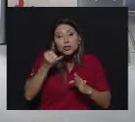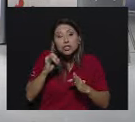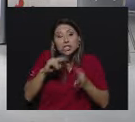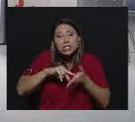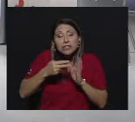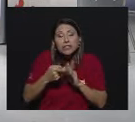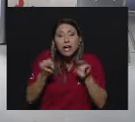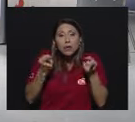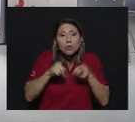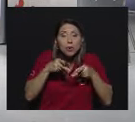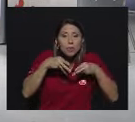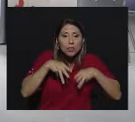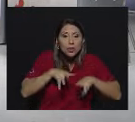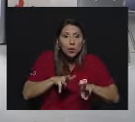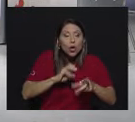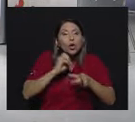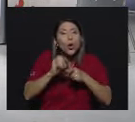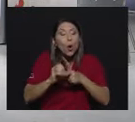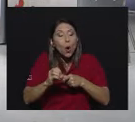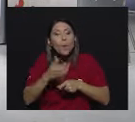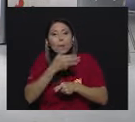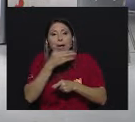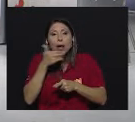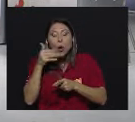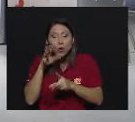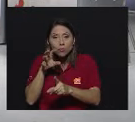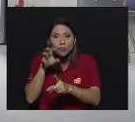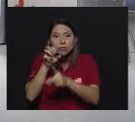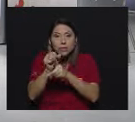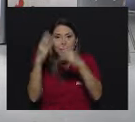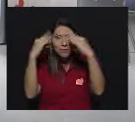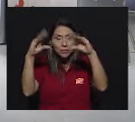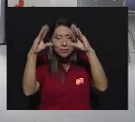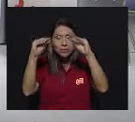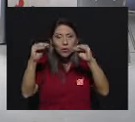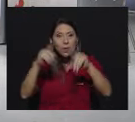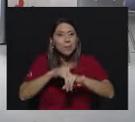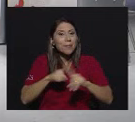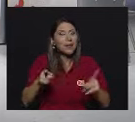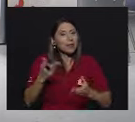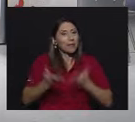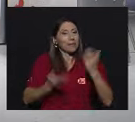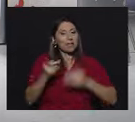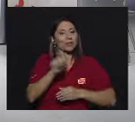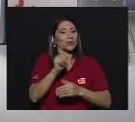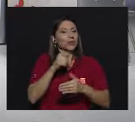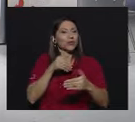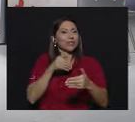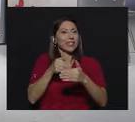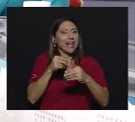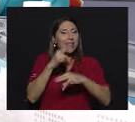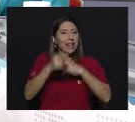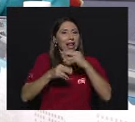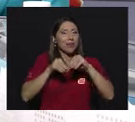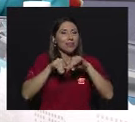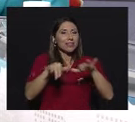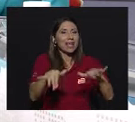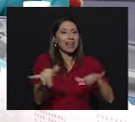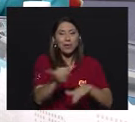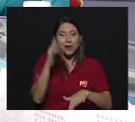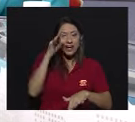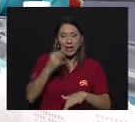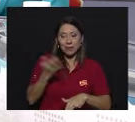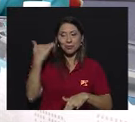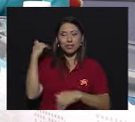por un tema metodológico, por una mejor captura de la información, pero de repente no estamos tan cerca de la universalidad como hace unos